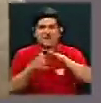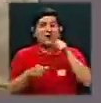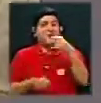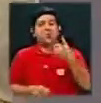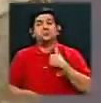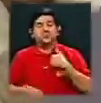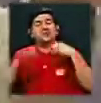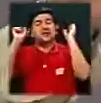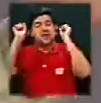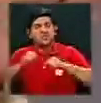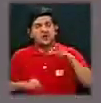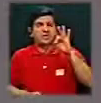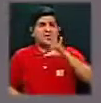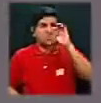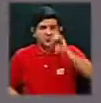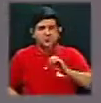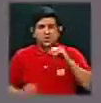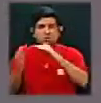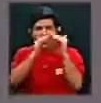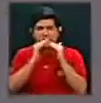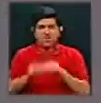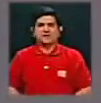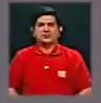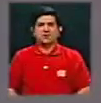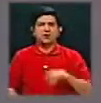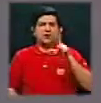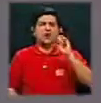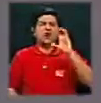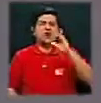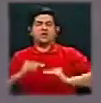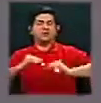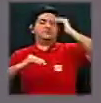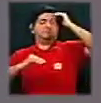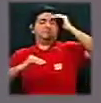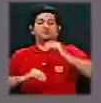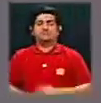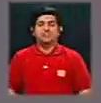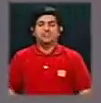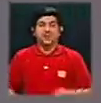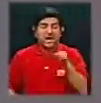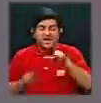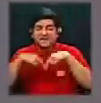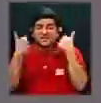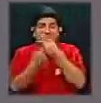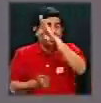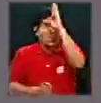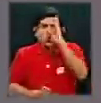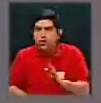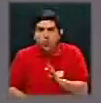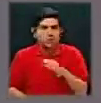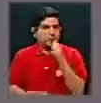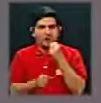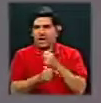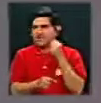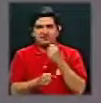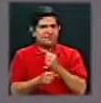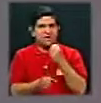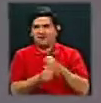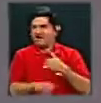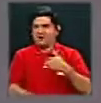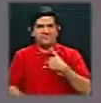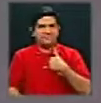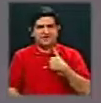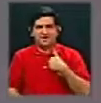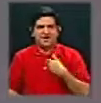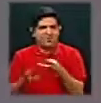tener el 95% de la población con grado de licenciatura para arriba y esos sectores nunca van a poder emplear, esos sectores nunca van a